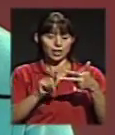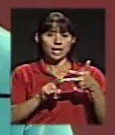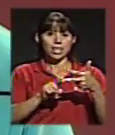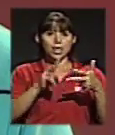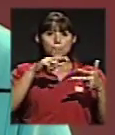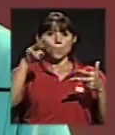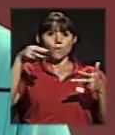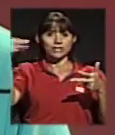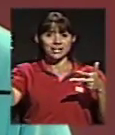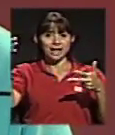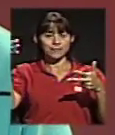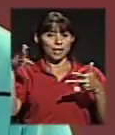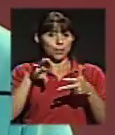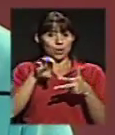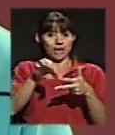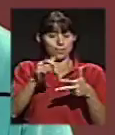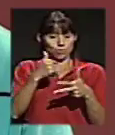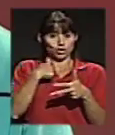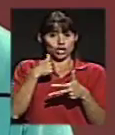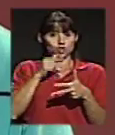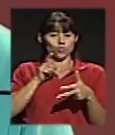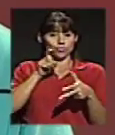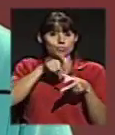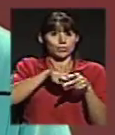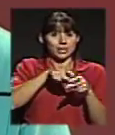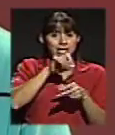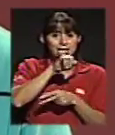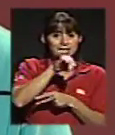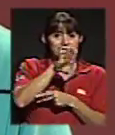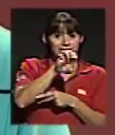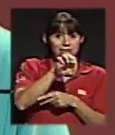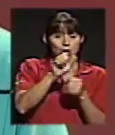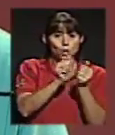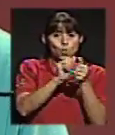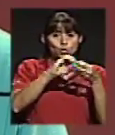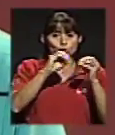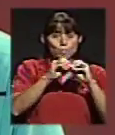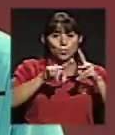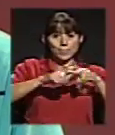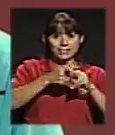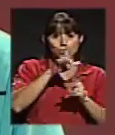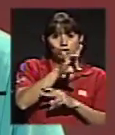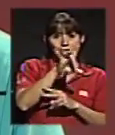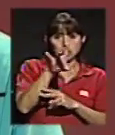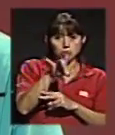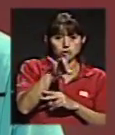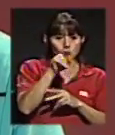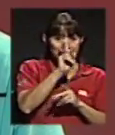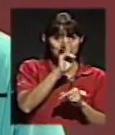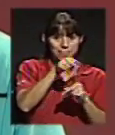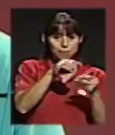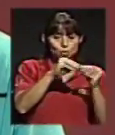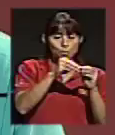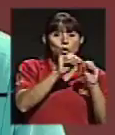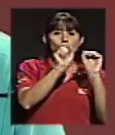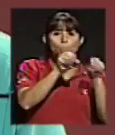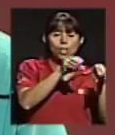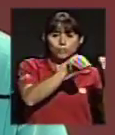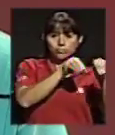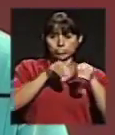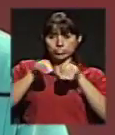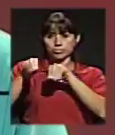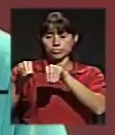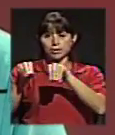abonado del ICE con un número 88, ese número lo puedo trasladar a la empresa Claro o a la empresa